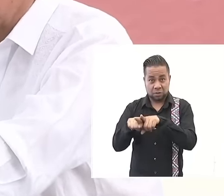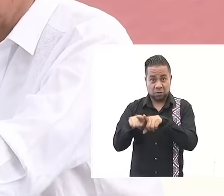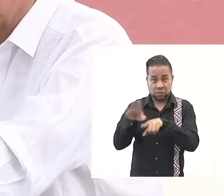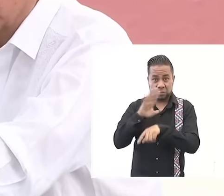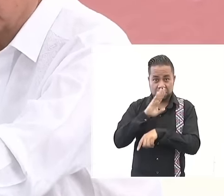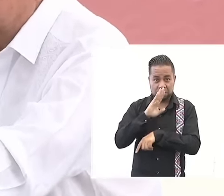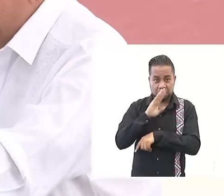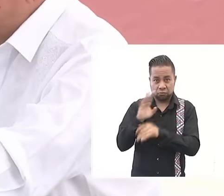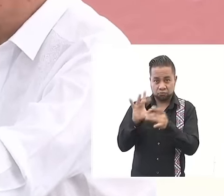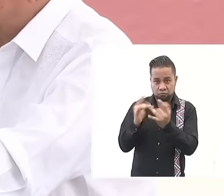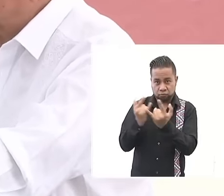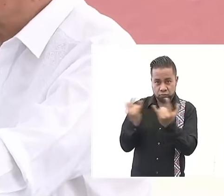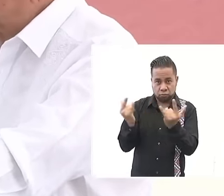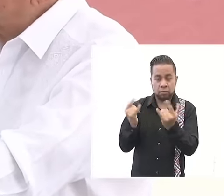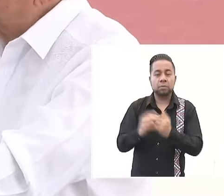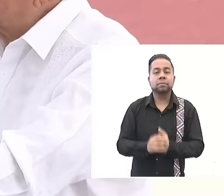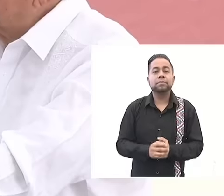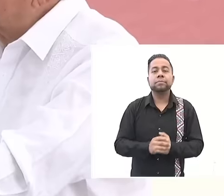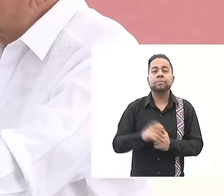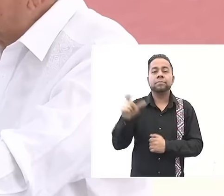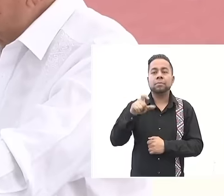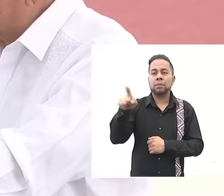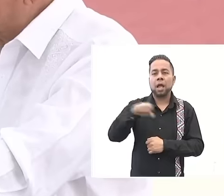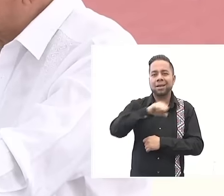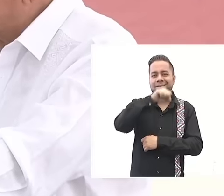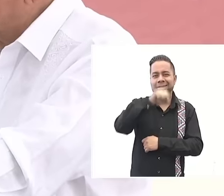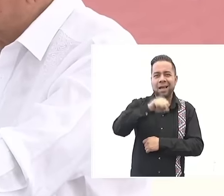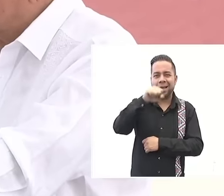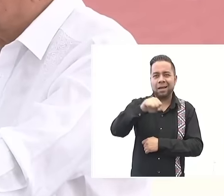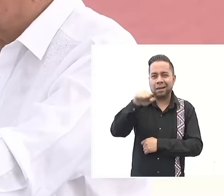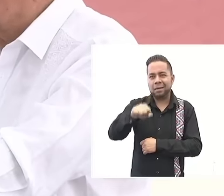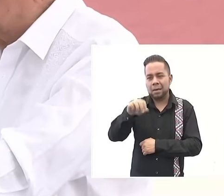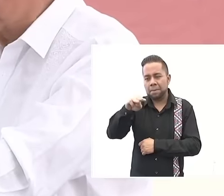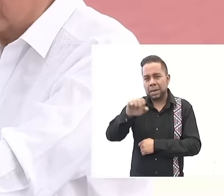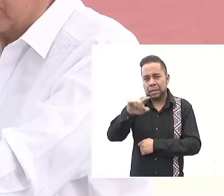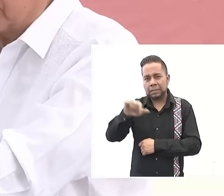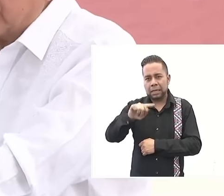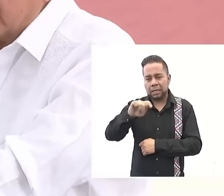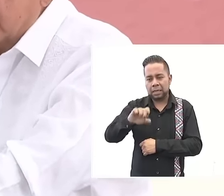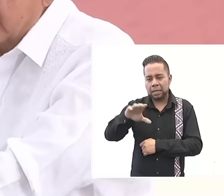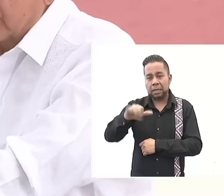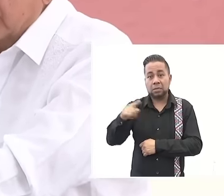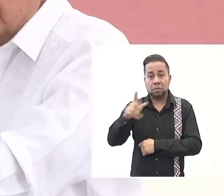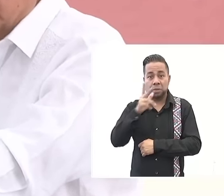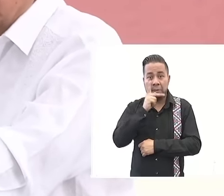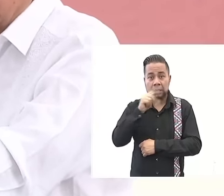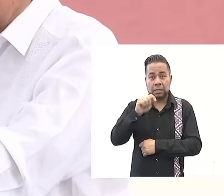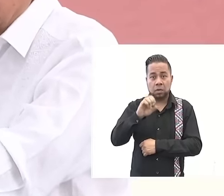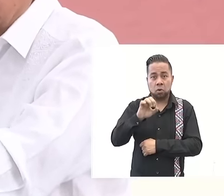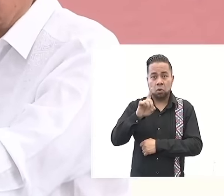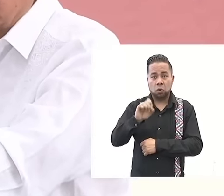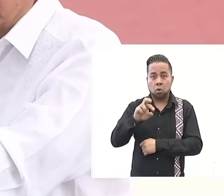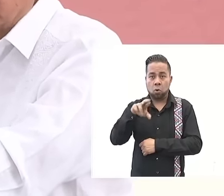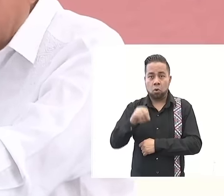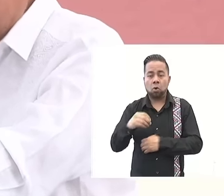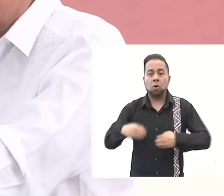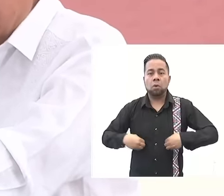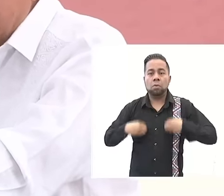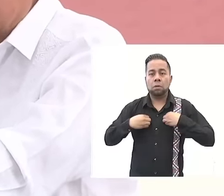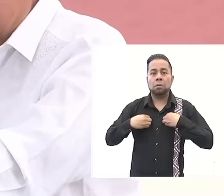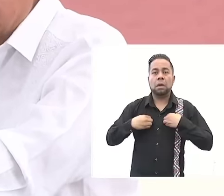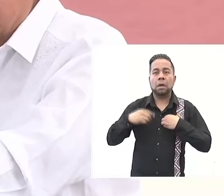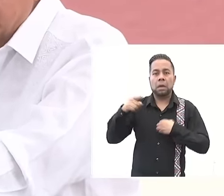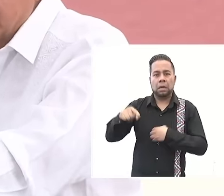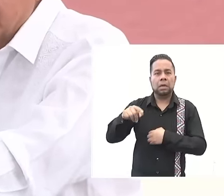cuando salieron de la Sierra Mazateca. Teodoro, el papá, vivía en Mazatlán,